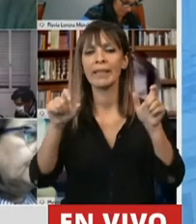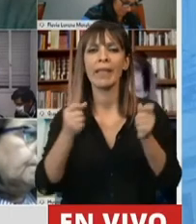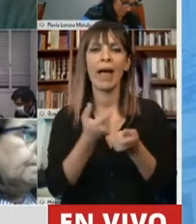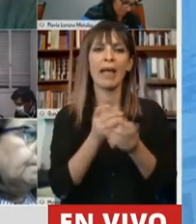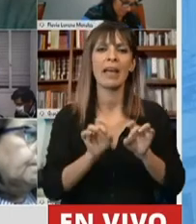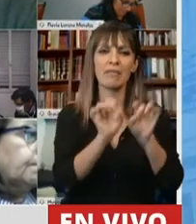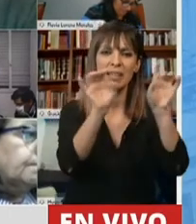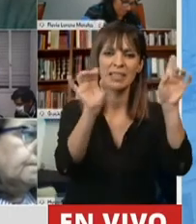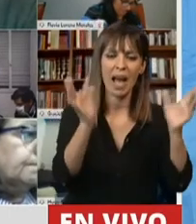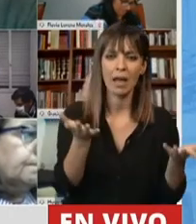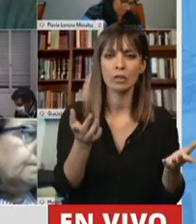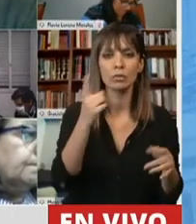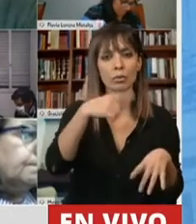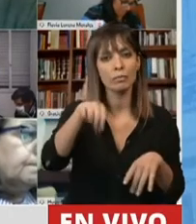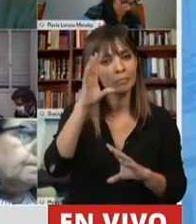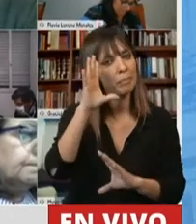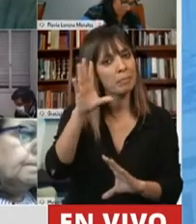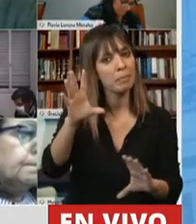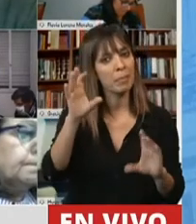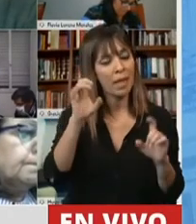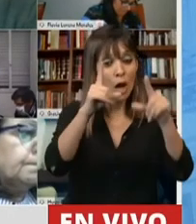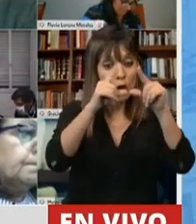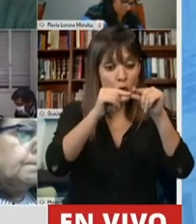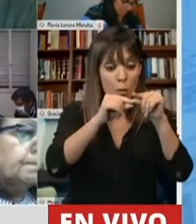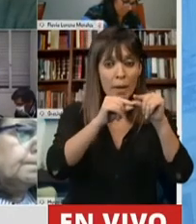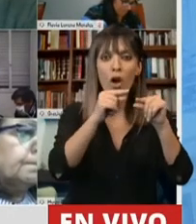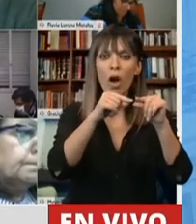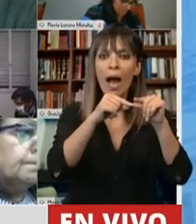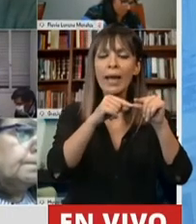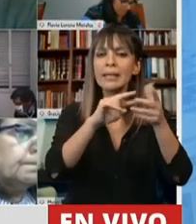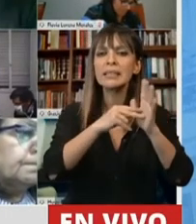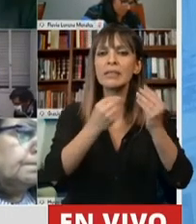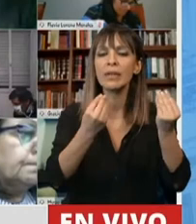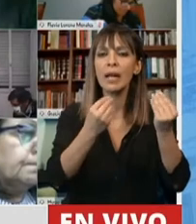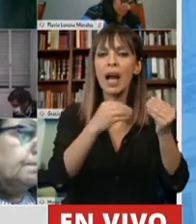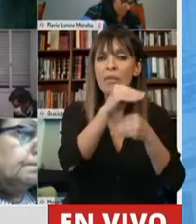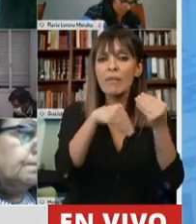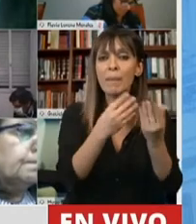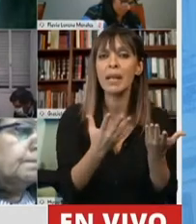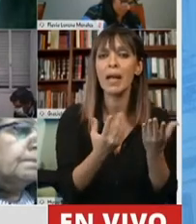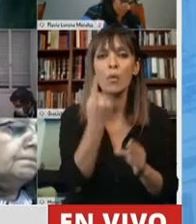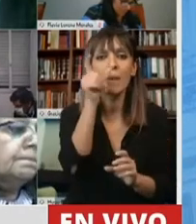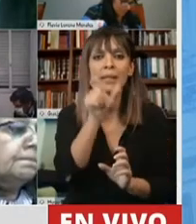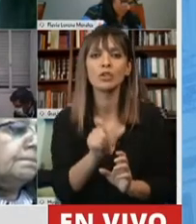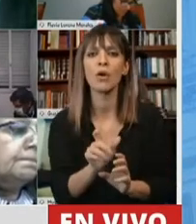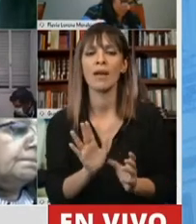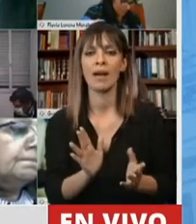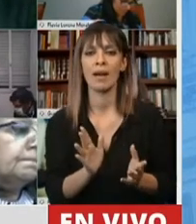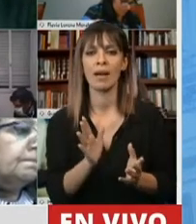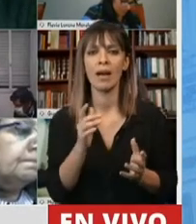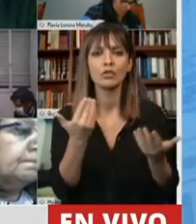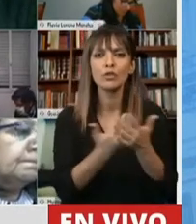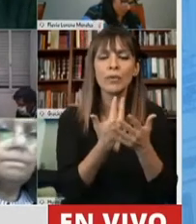no tenemos que olvidar que detrás de ese número hay una familia, hay una persona, hay gente que